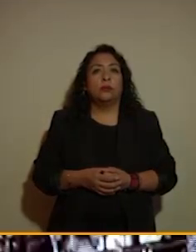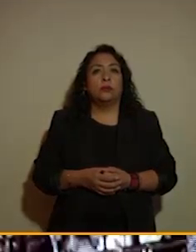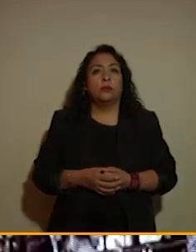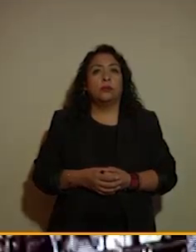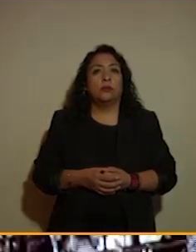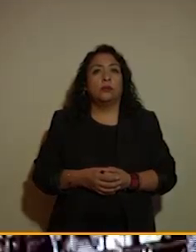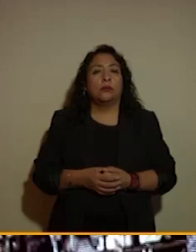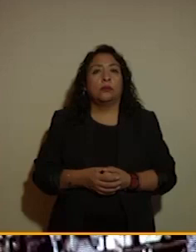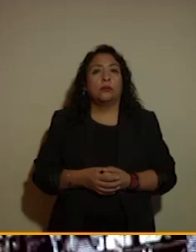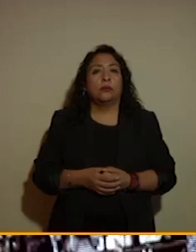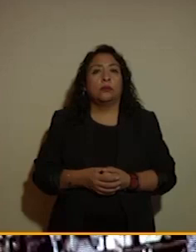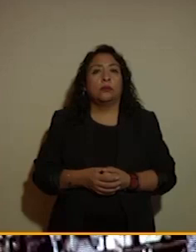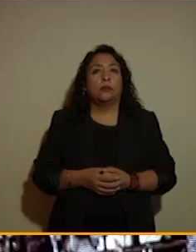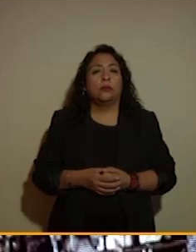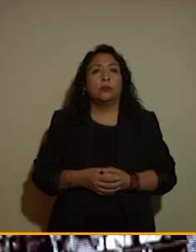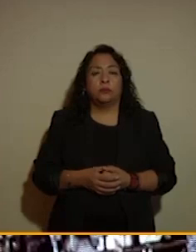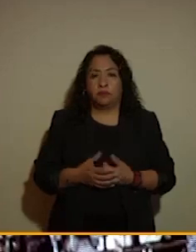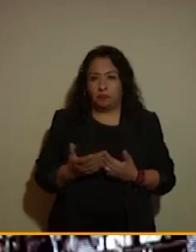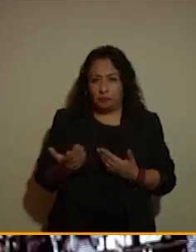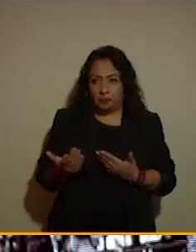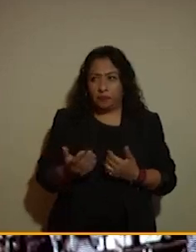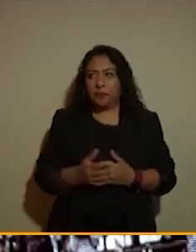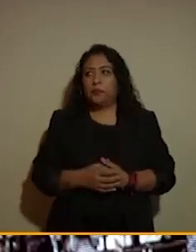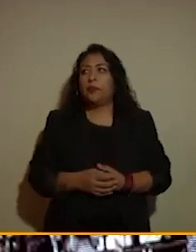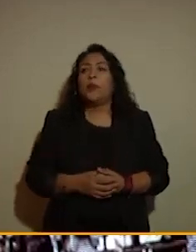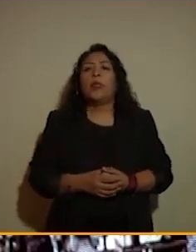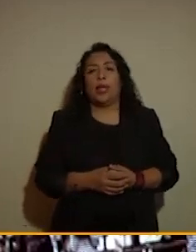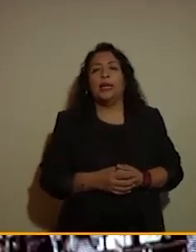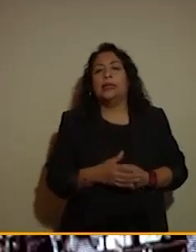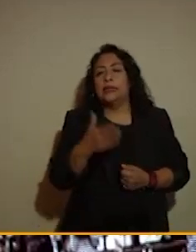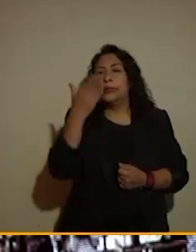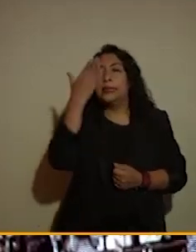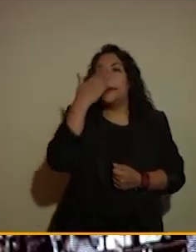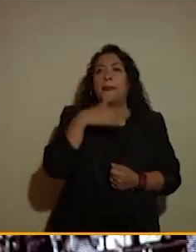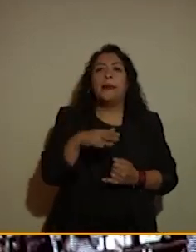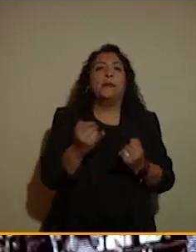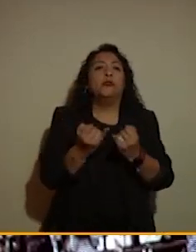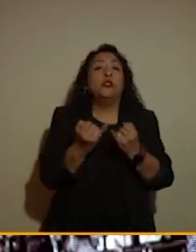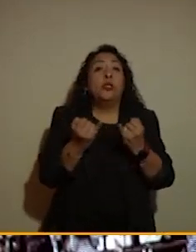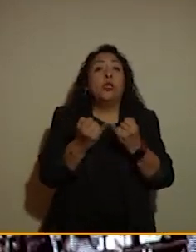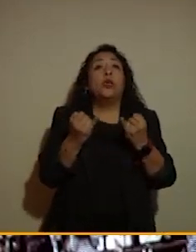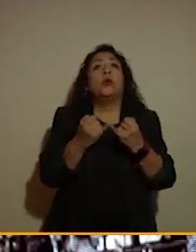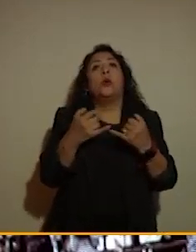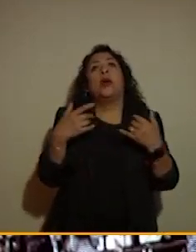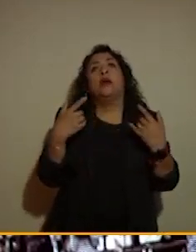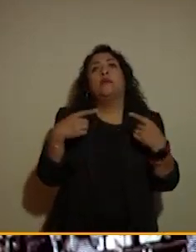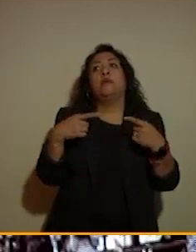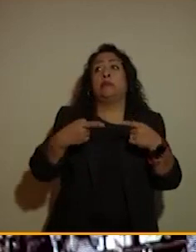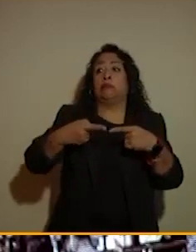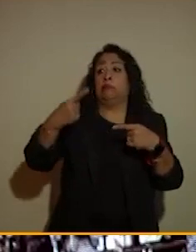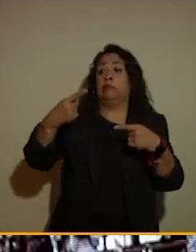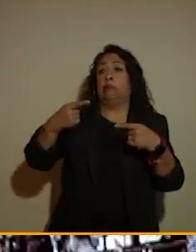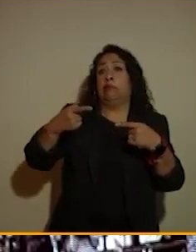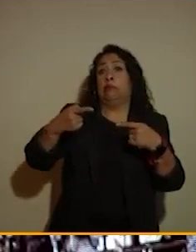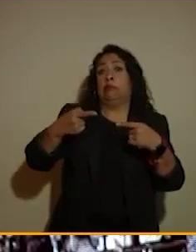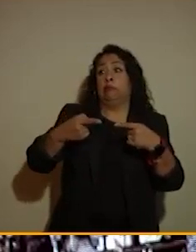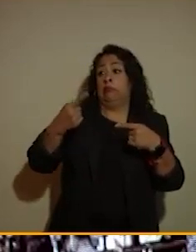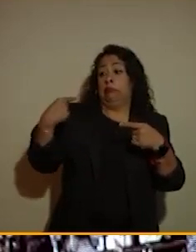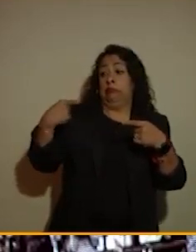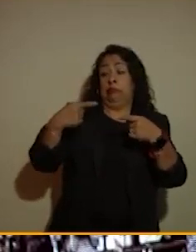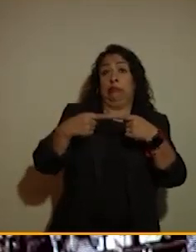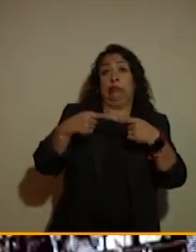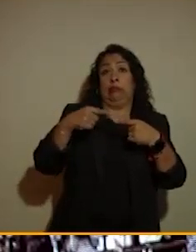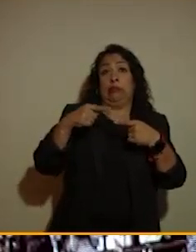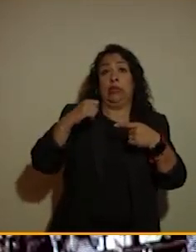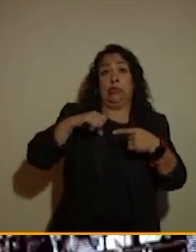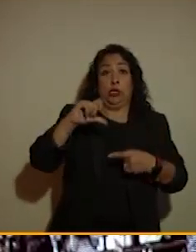ya estamos. Dicho esto, sabemos también que a lo largo de los siglos XX, del siglo